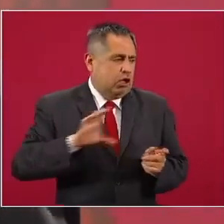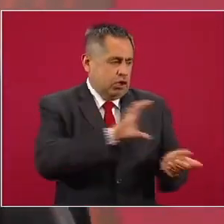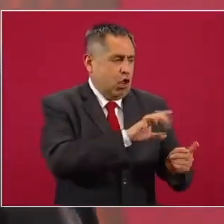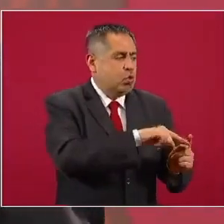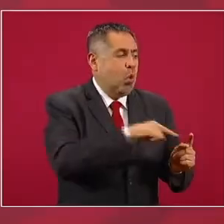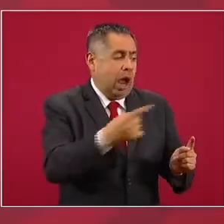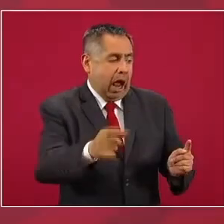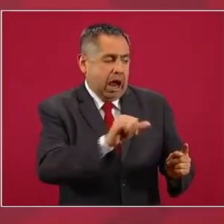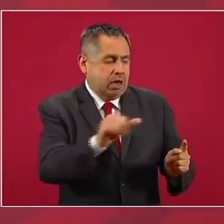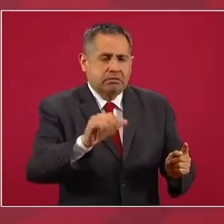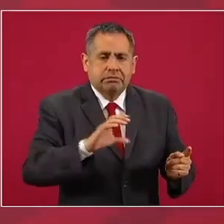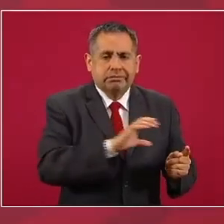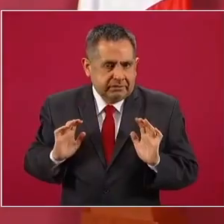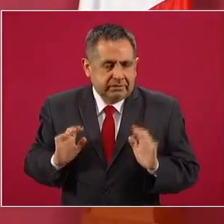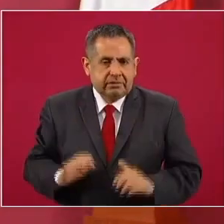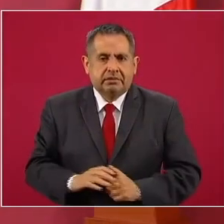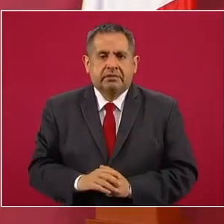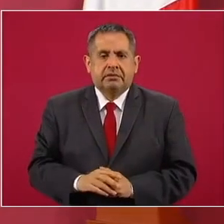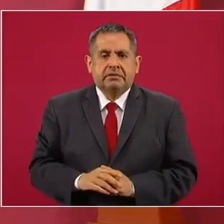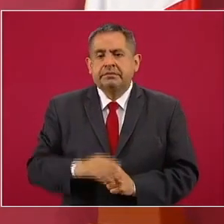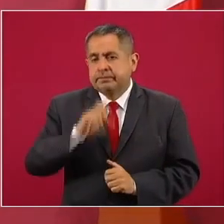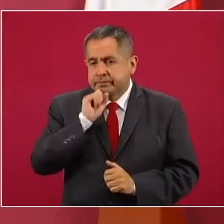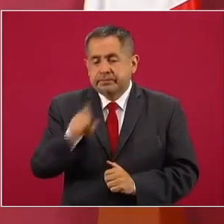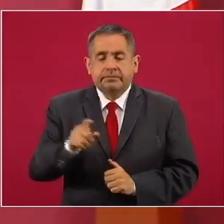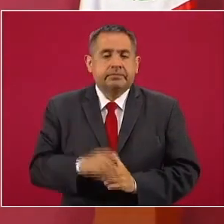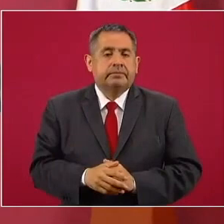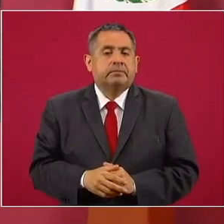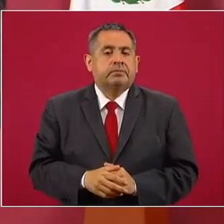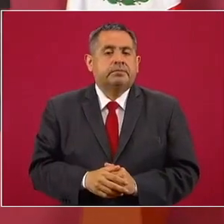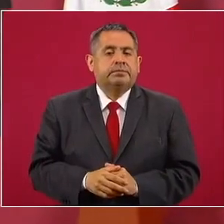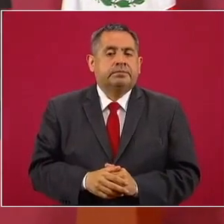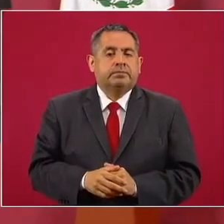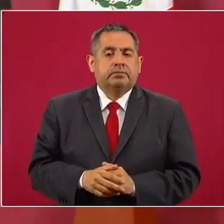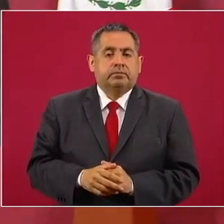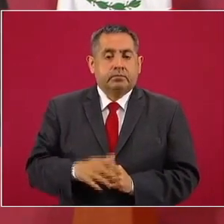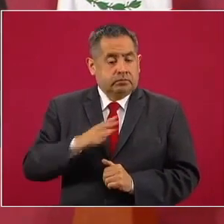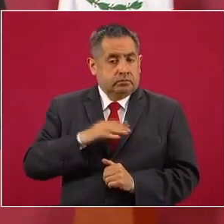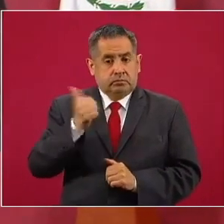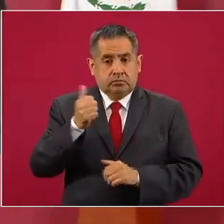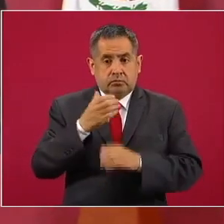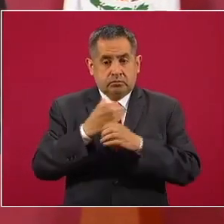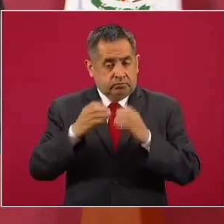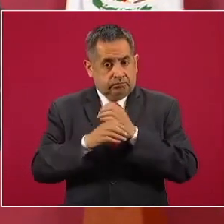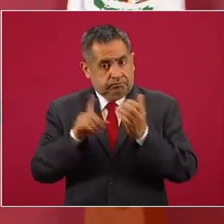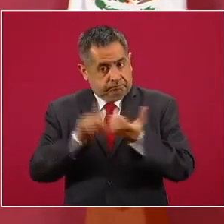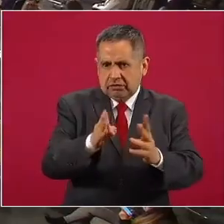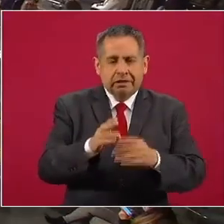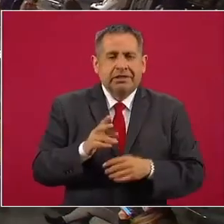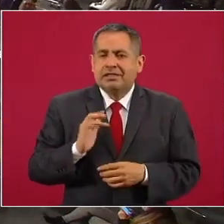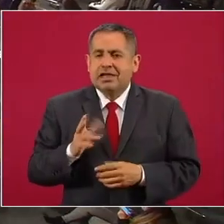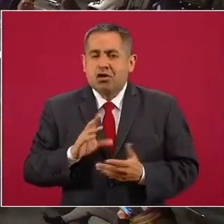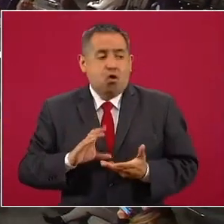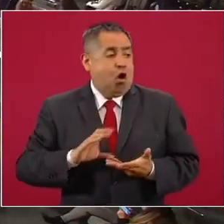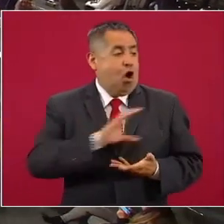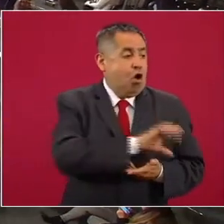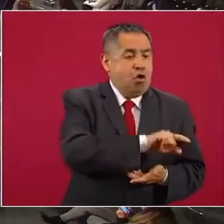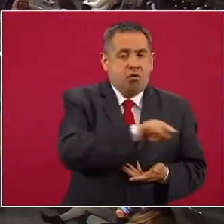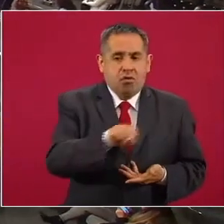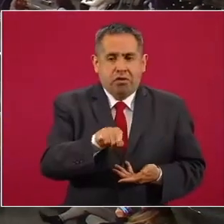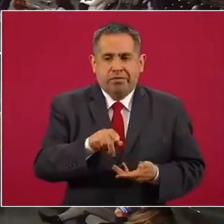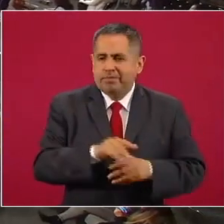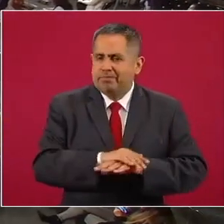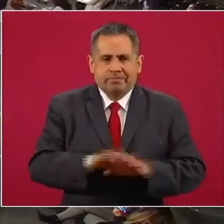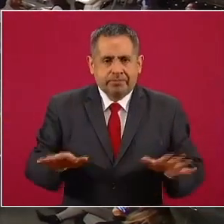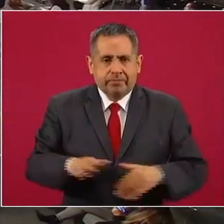ni a ningún gobierno. Además, hay un asunto también de fondo. ¿Cómo les vamos a